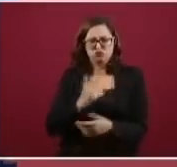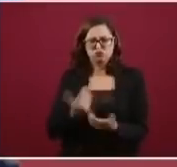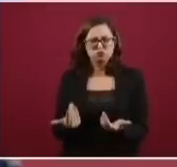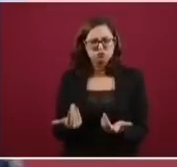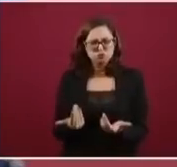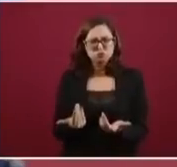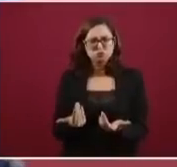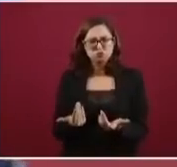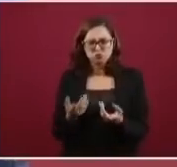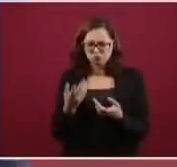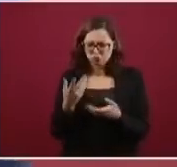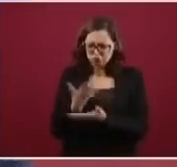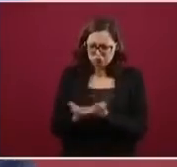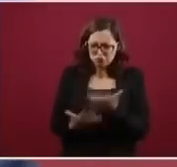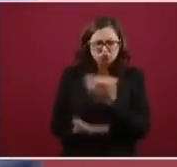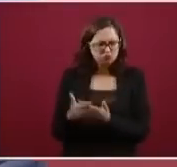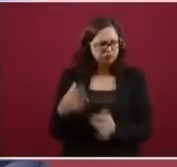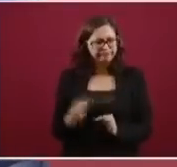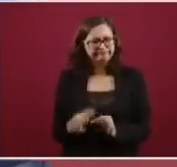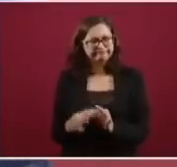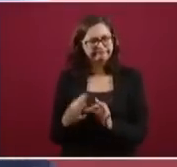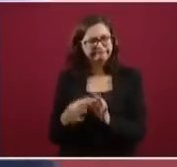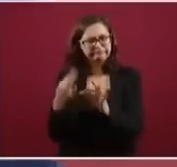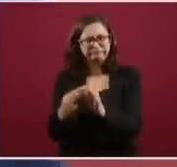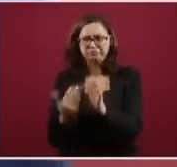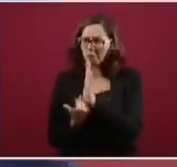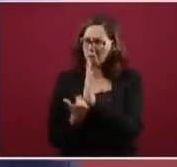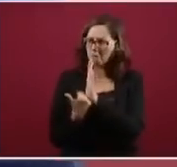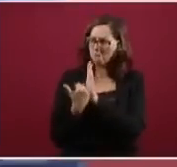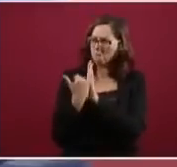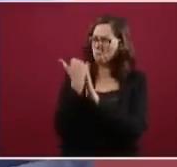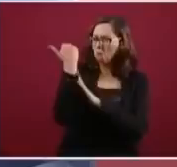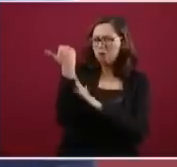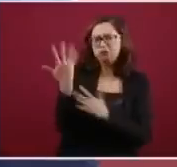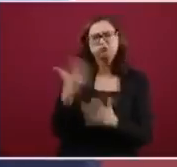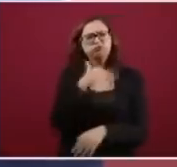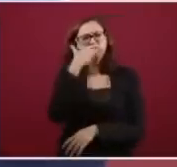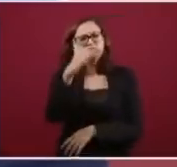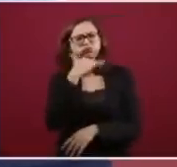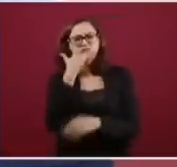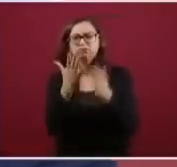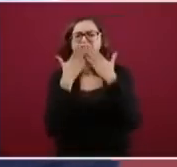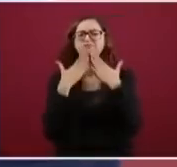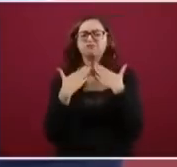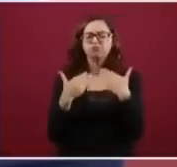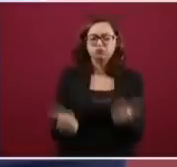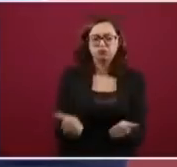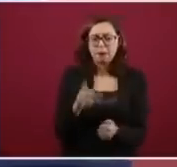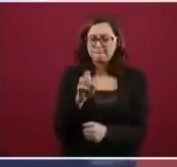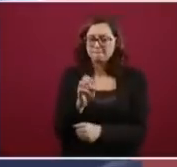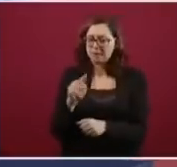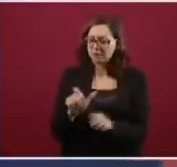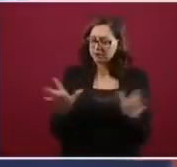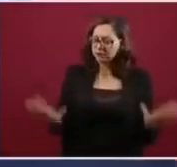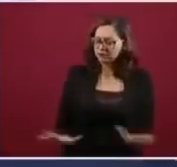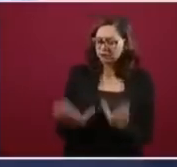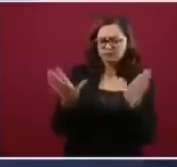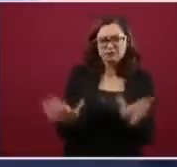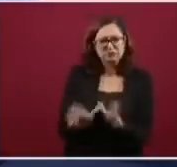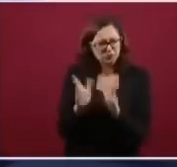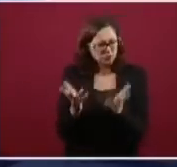actuando con eficiencia si no hay corrupción si se está invirtiendo más en pemex no vamos a